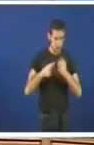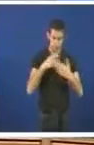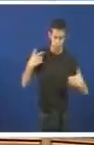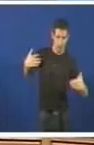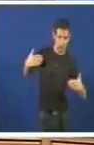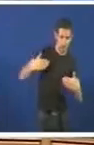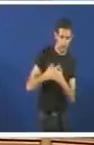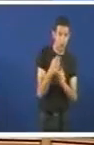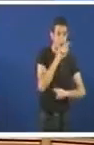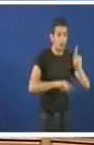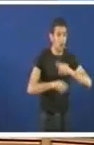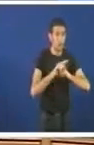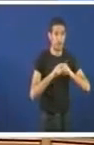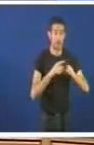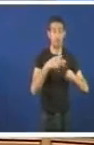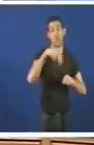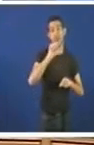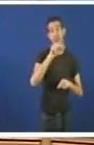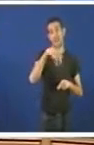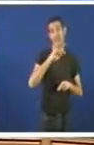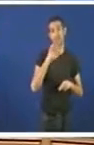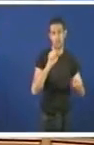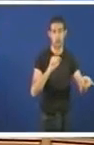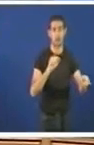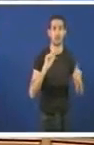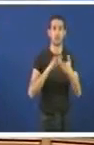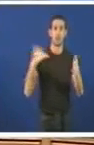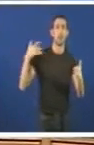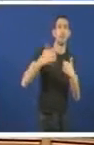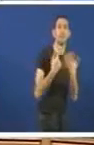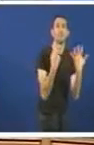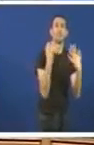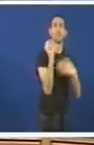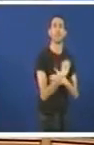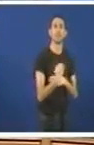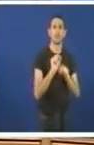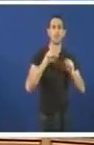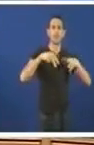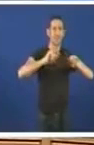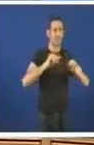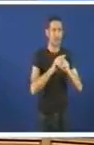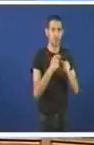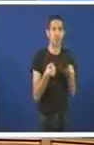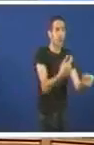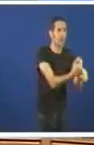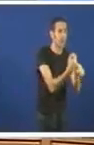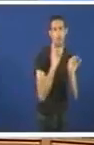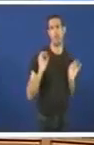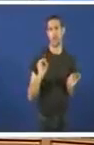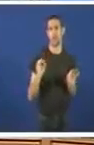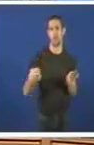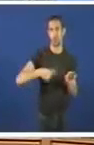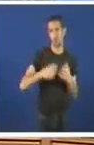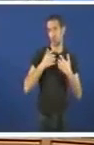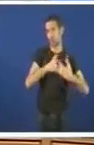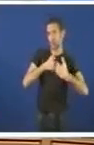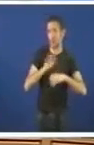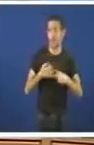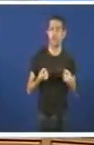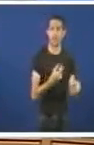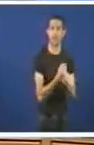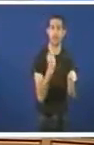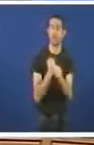naval. Unha Navantia que levaba 6 anos sin un só pedido. Vostedes daquelas tiñan un pacto de goberno